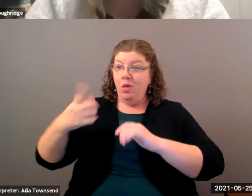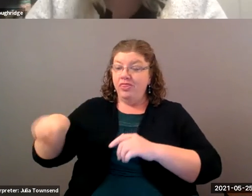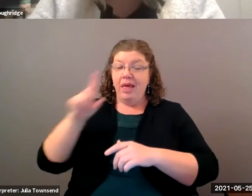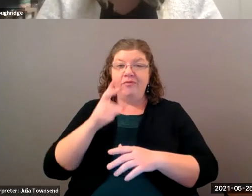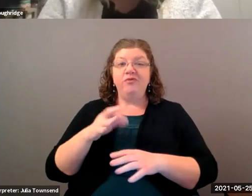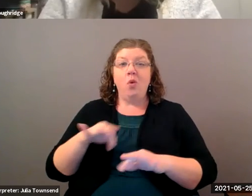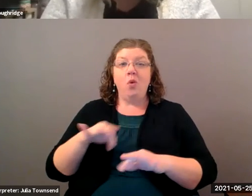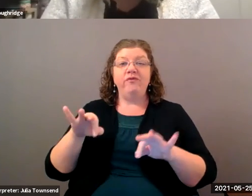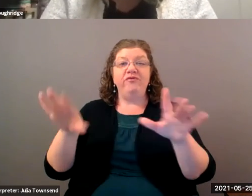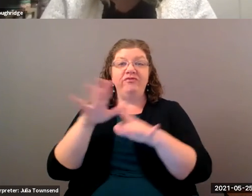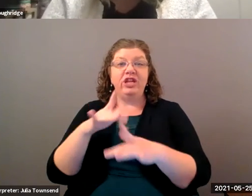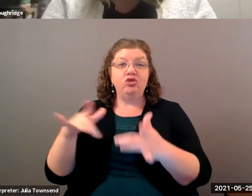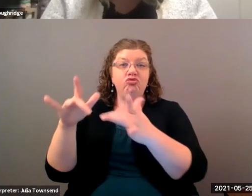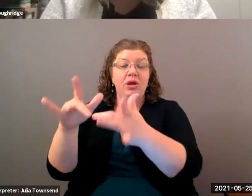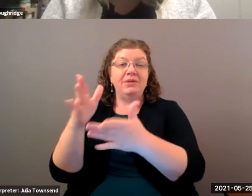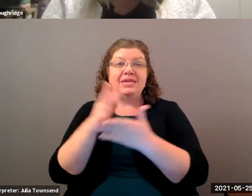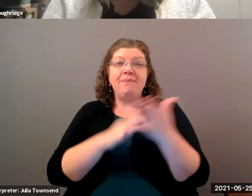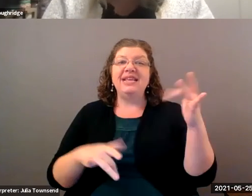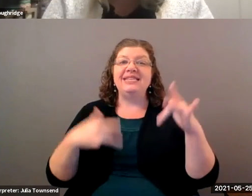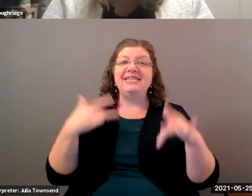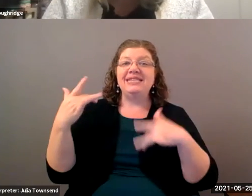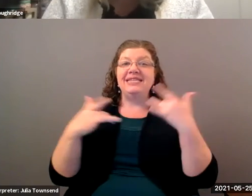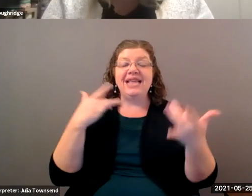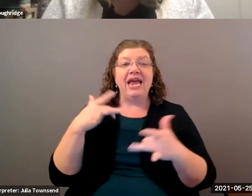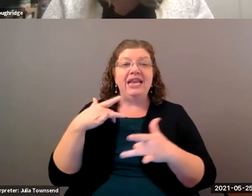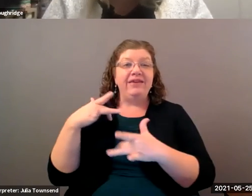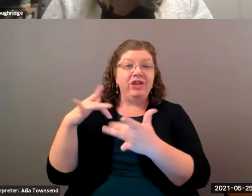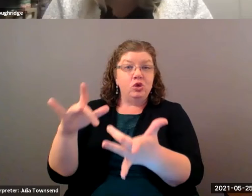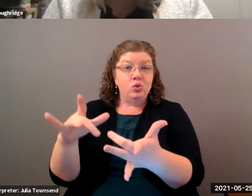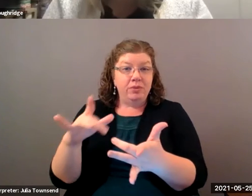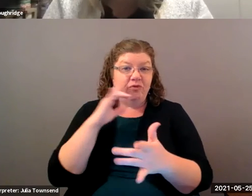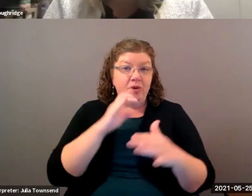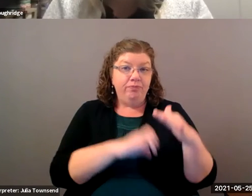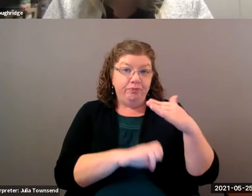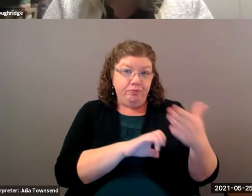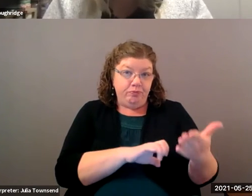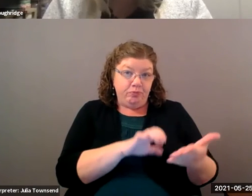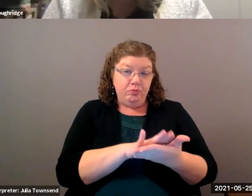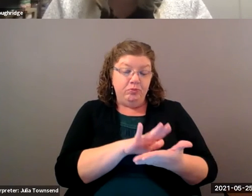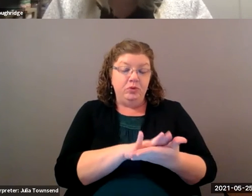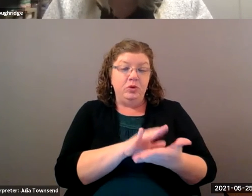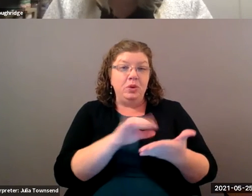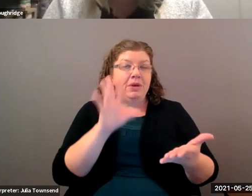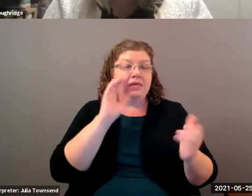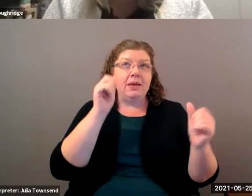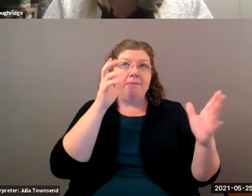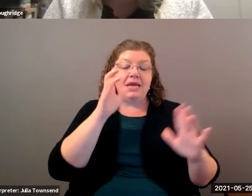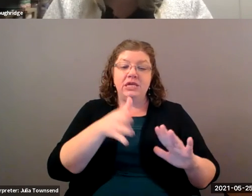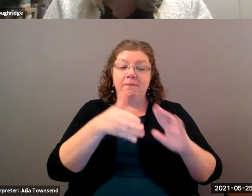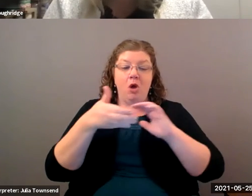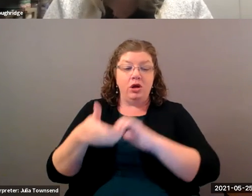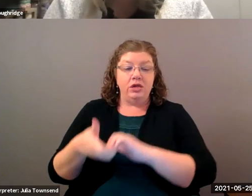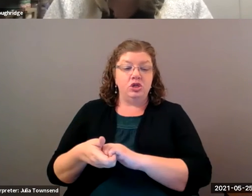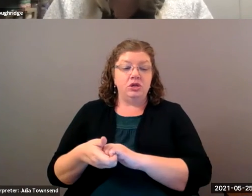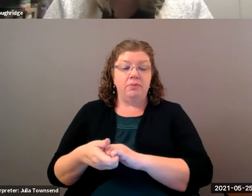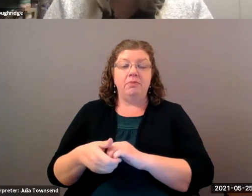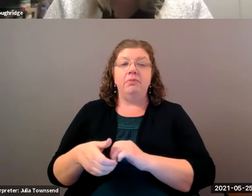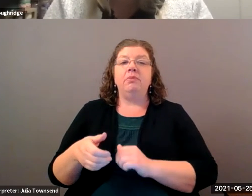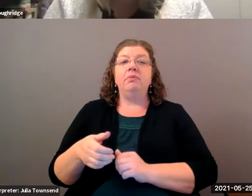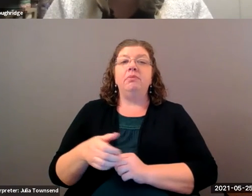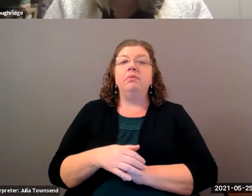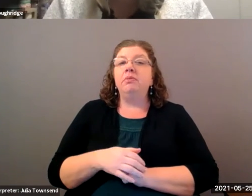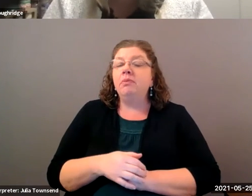Afortunadamente, vamos a poder trabajar con ellos para tomar excursiones, y algunas de las excursiones para los estudiantes